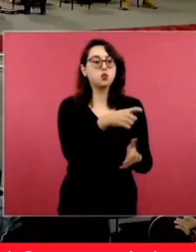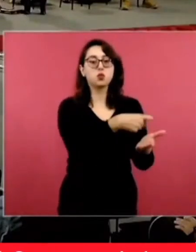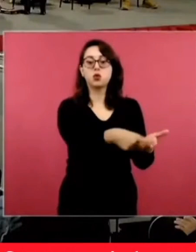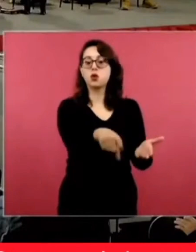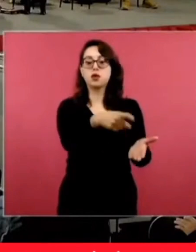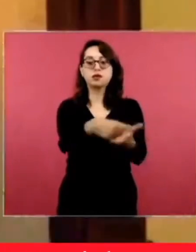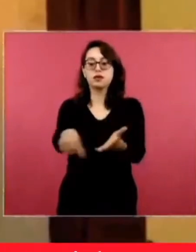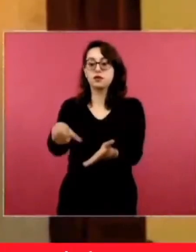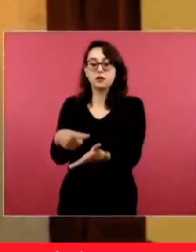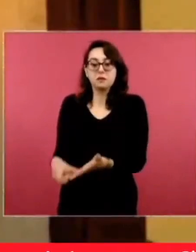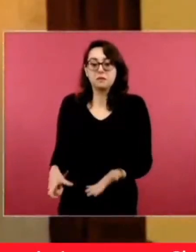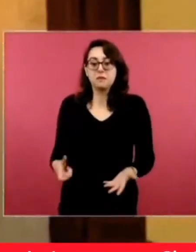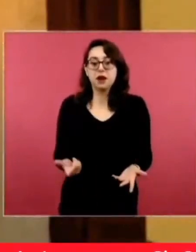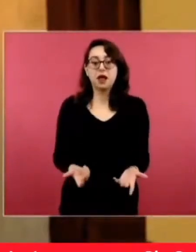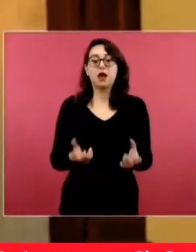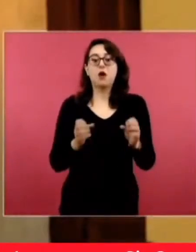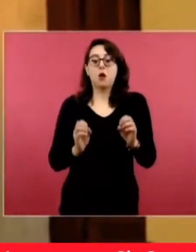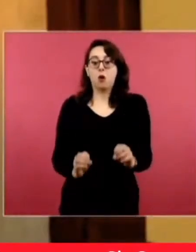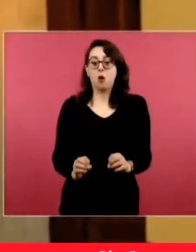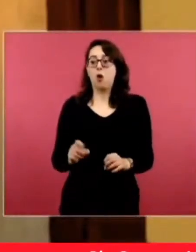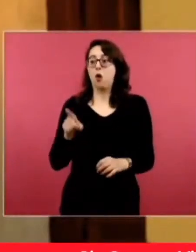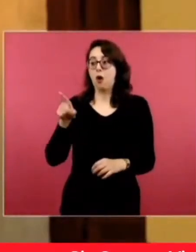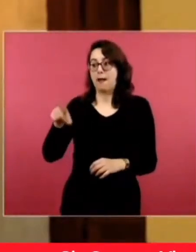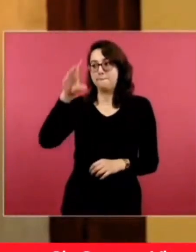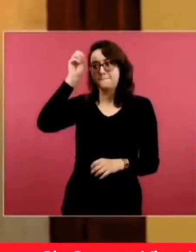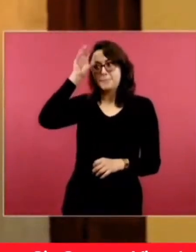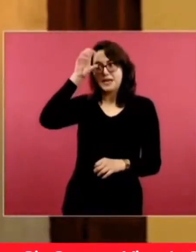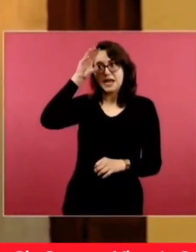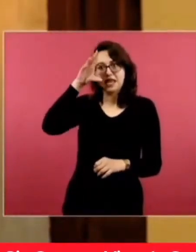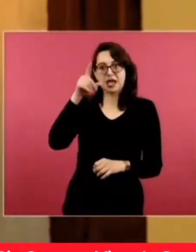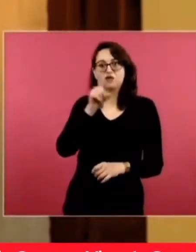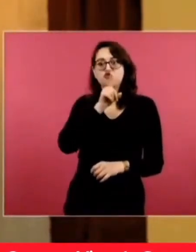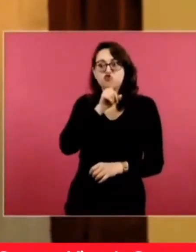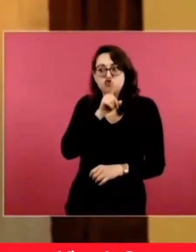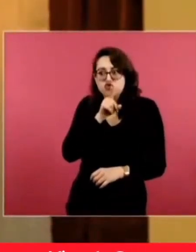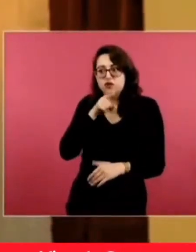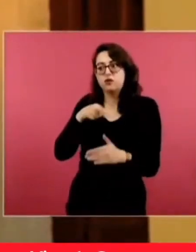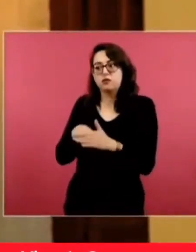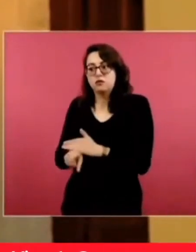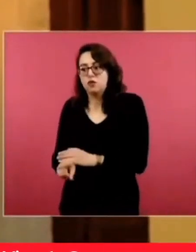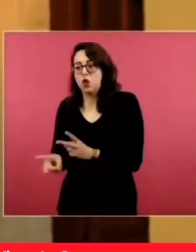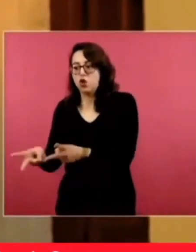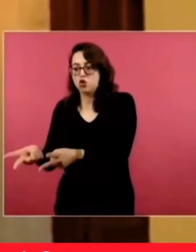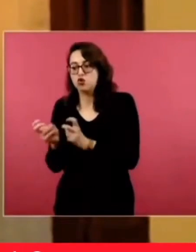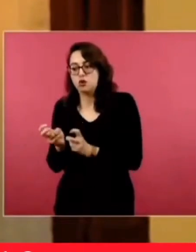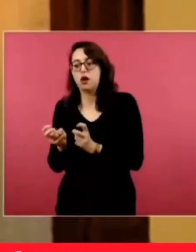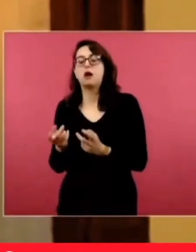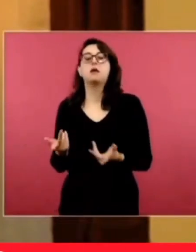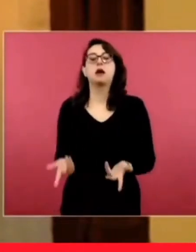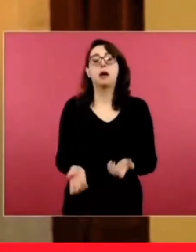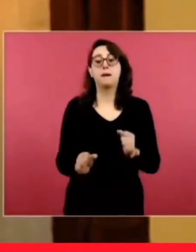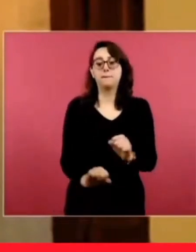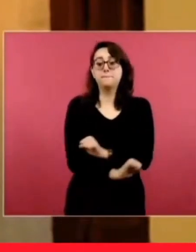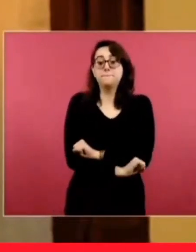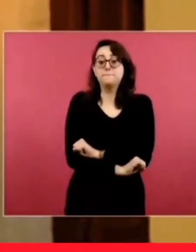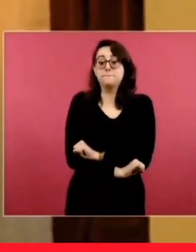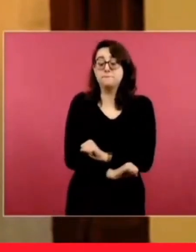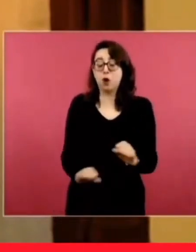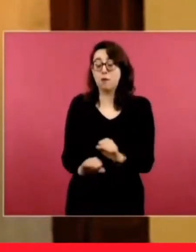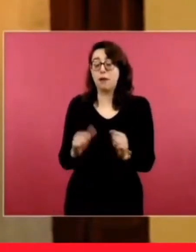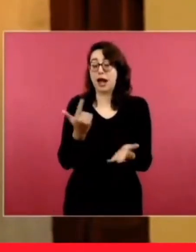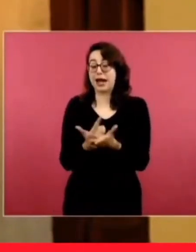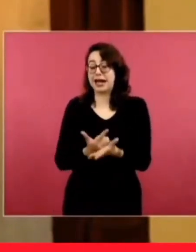aspectos de minería no tienen una capacidad importante para poder generar